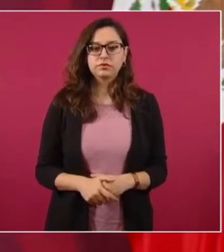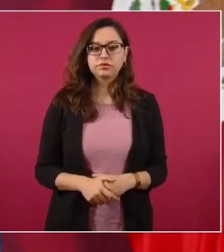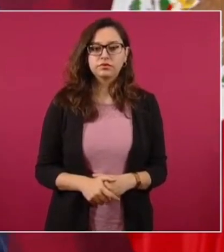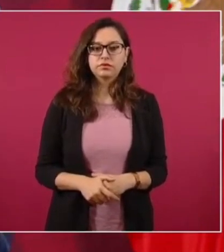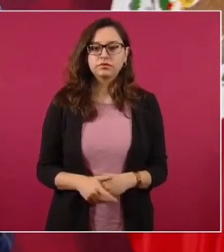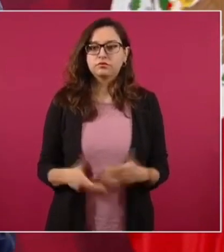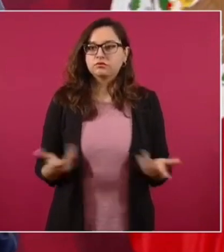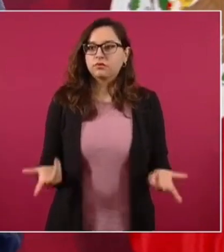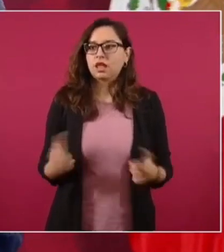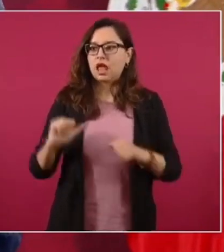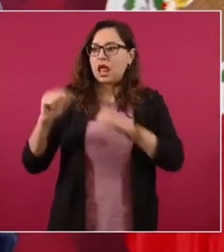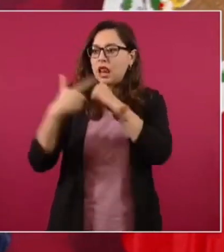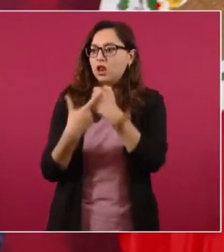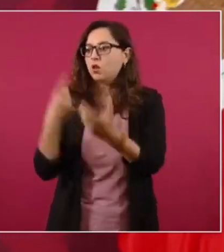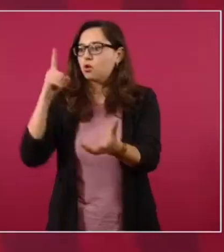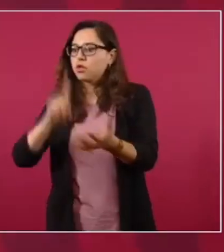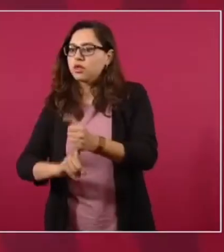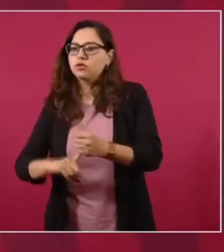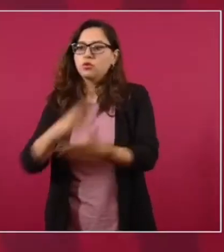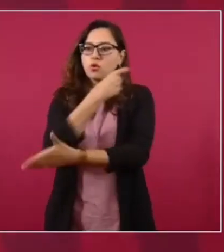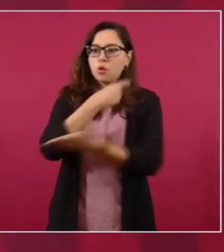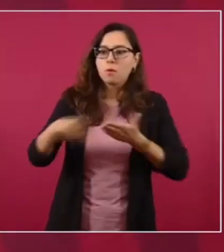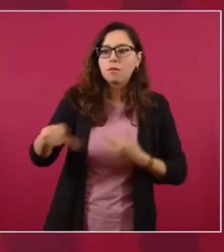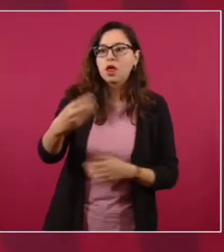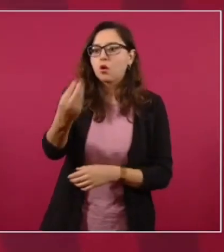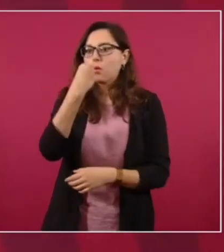la compra-venta de alimentos